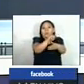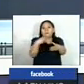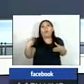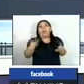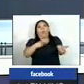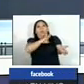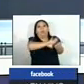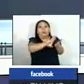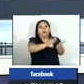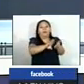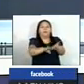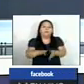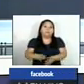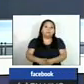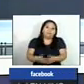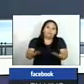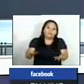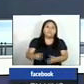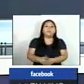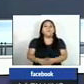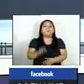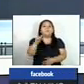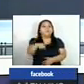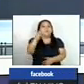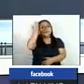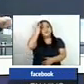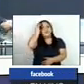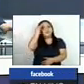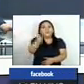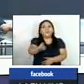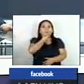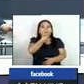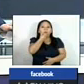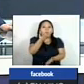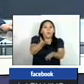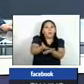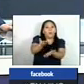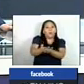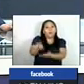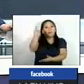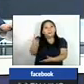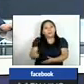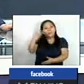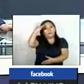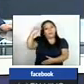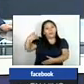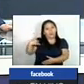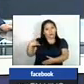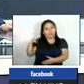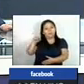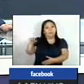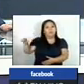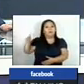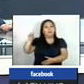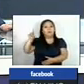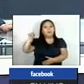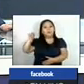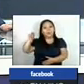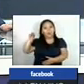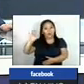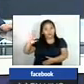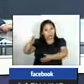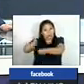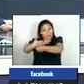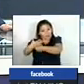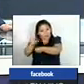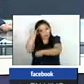Parlamento Centroamericano. A continuación, vamos a conocer las principales propuestas de la candidata a diputada por Nuevas Ideas, Dania González, quien asegura que su